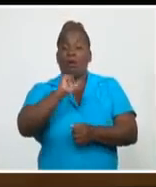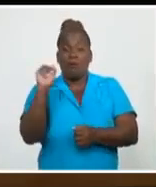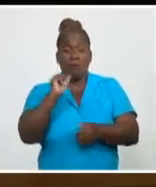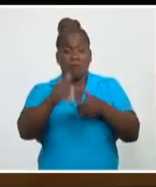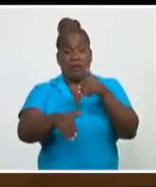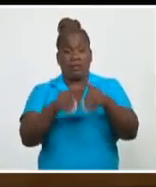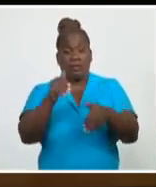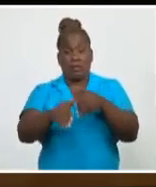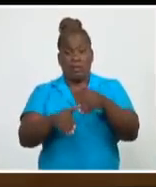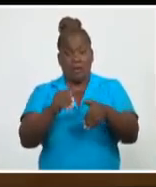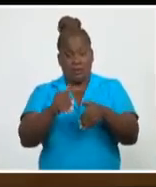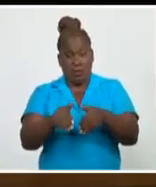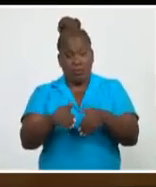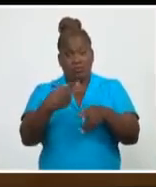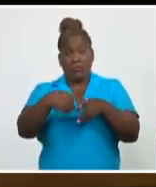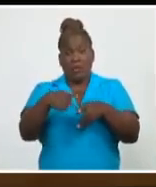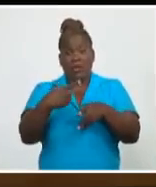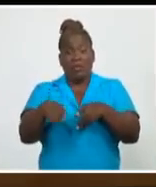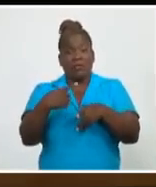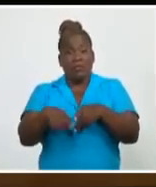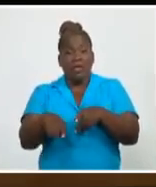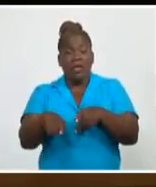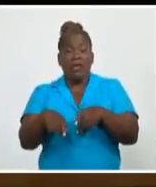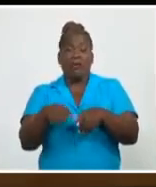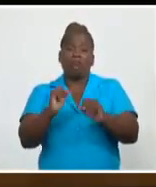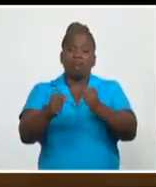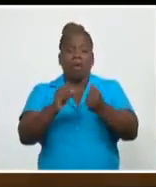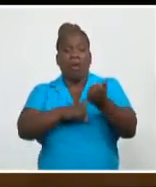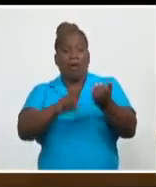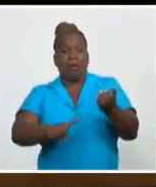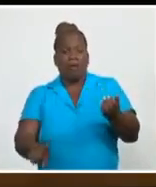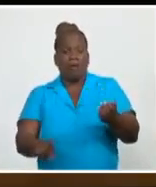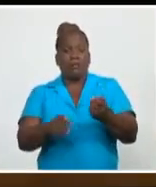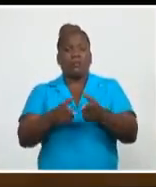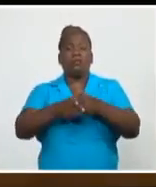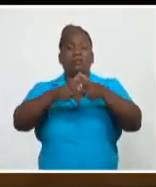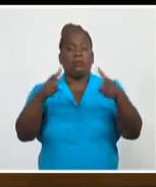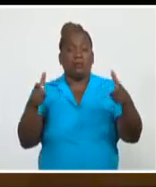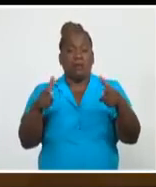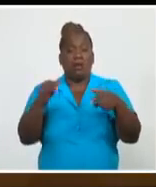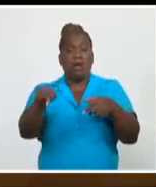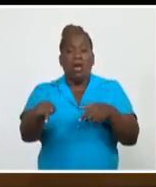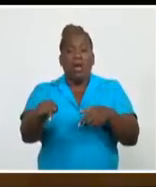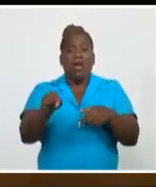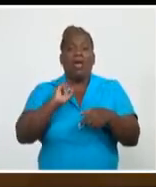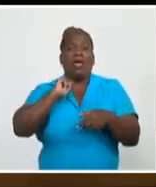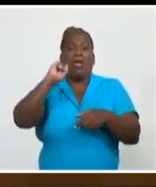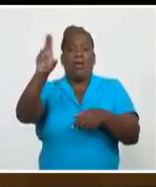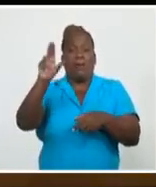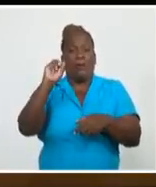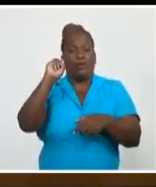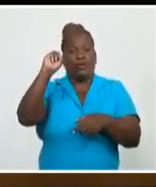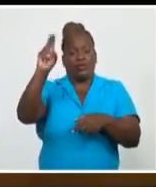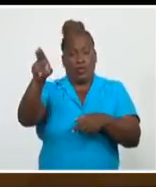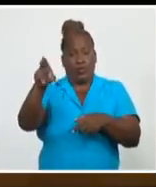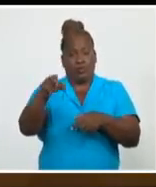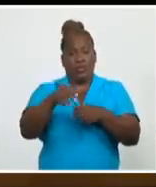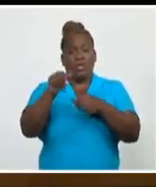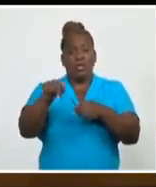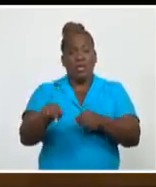de las fuentes renovables en la matriz energética. Incrementar las exportaciones y la sustitución efectiva